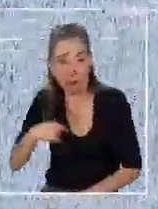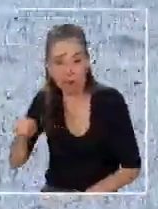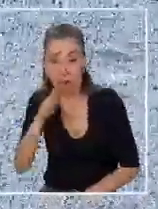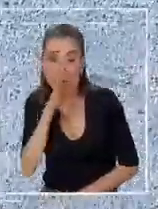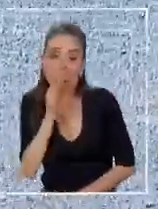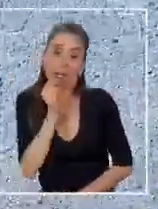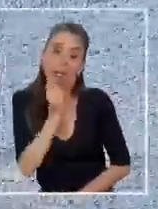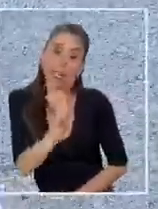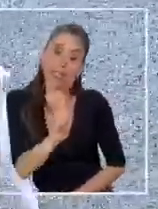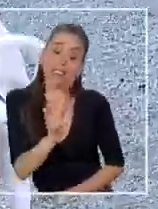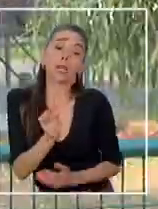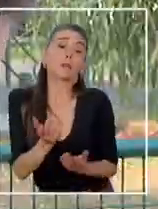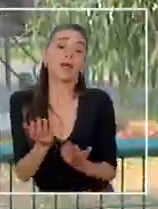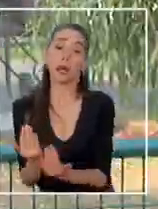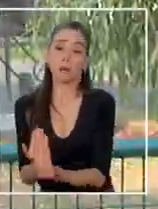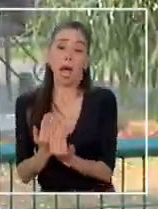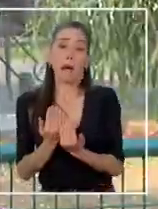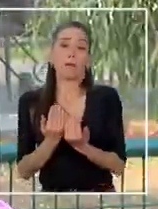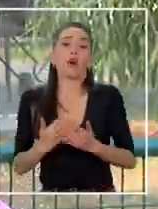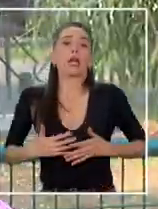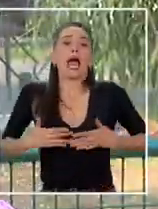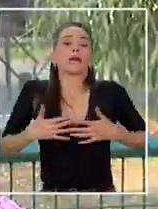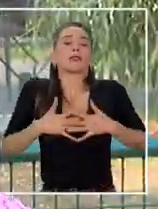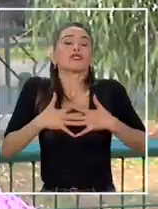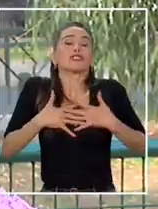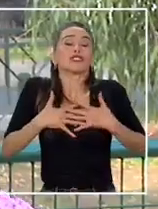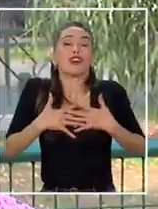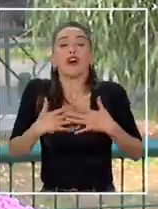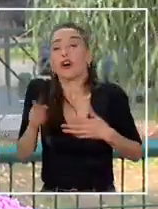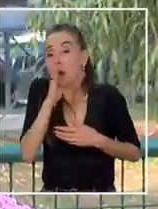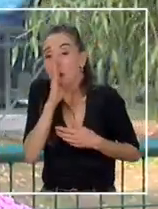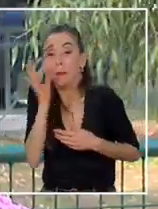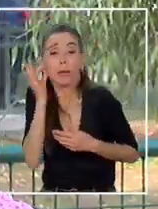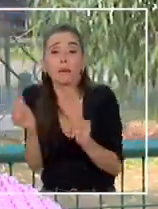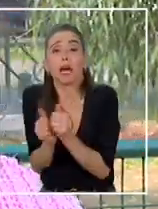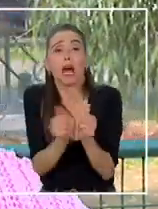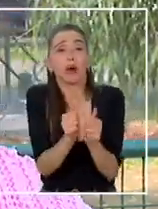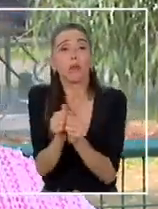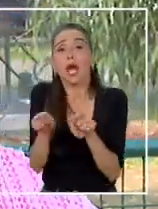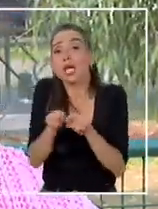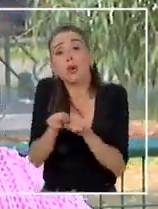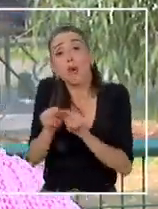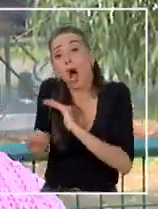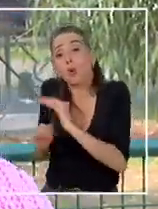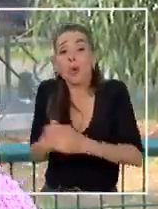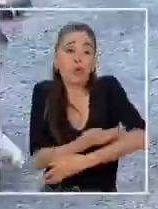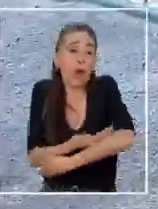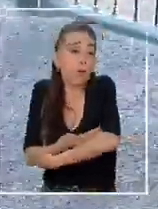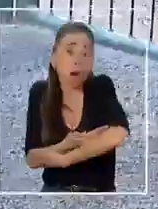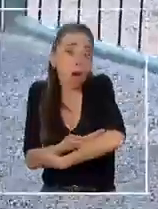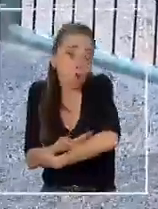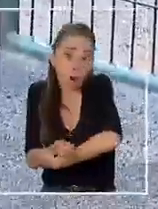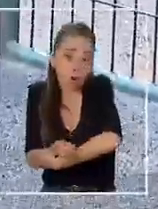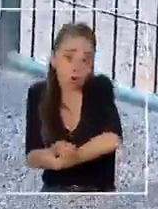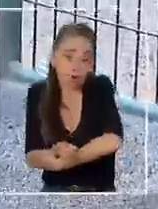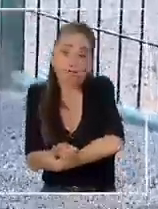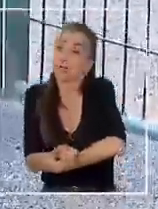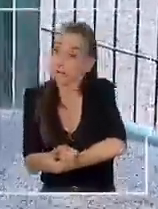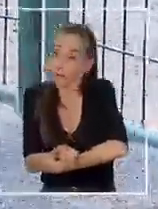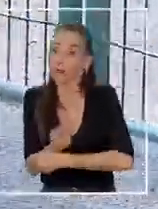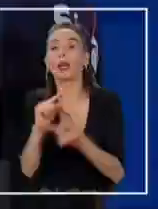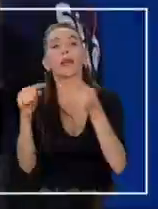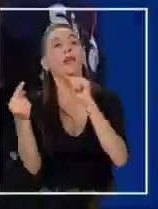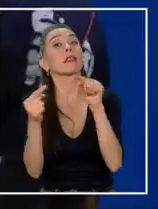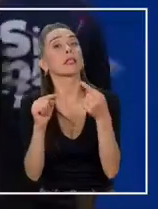sé si decirle apoyo emocional, pero me acompaña y al final igual es como cuidar a una guagua. Por eso queda abierto